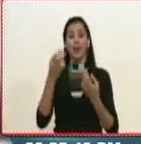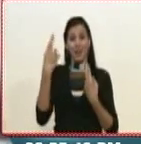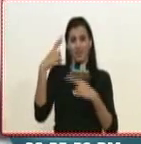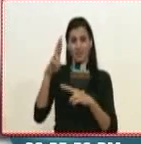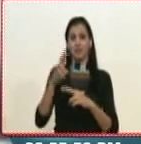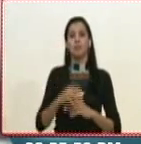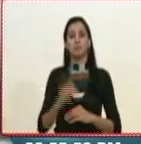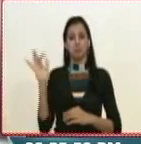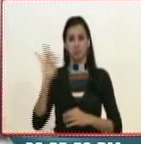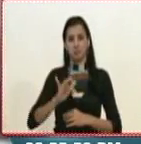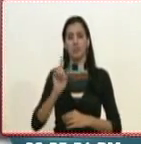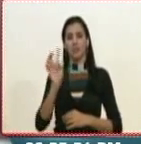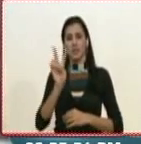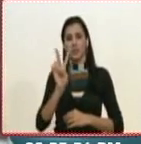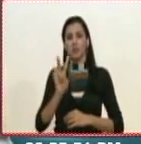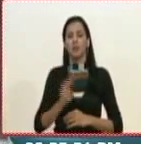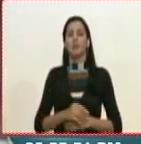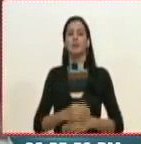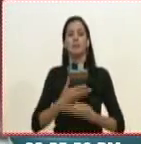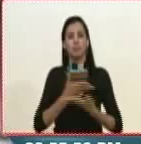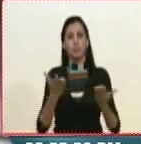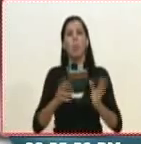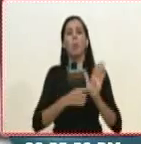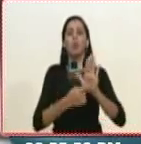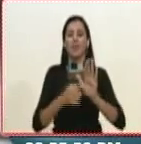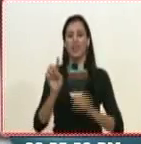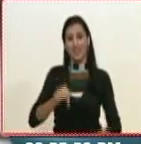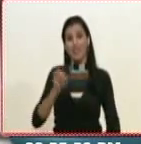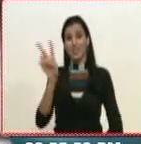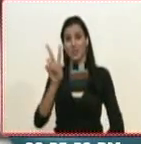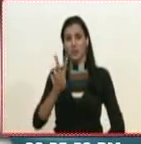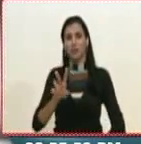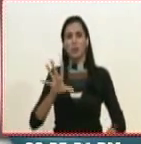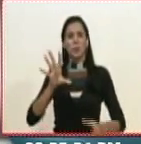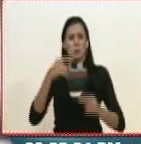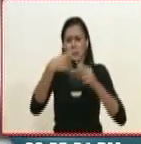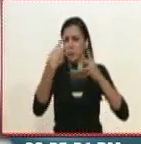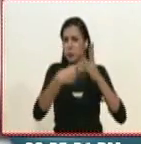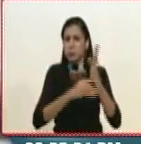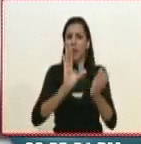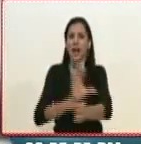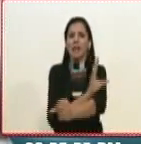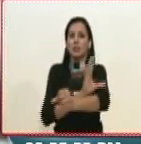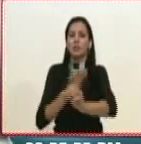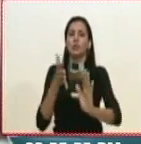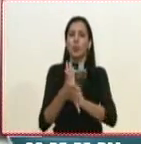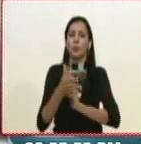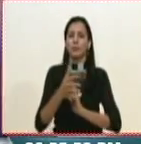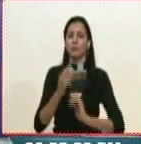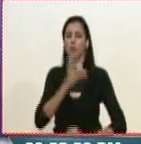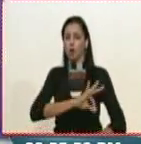para regalarle a los venezolanos y venezolanas un variado repertorio cargado de contenido social.